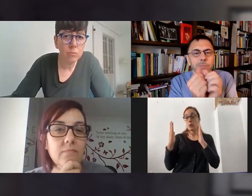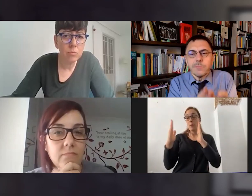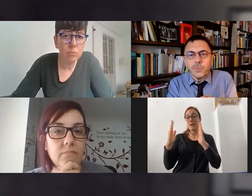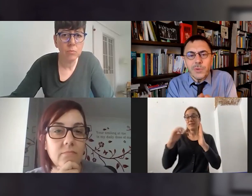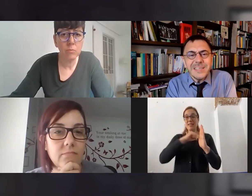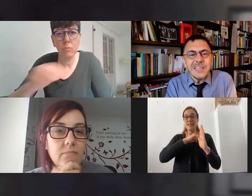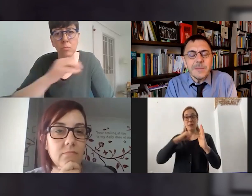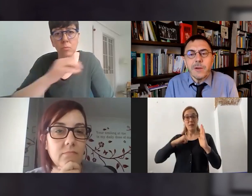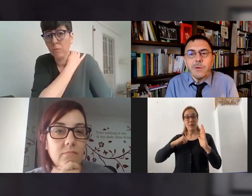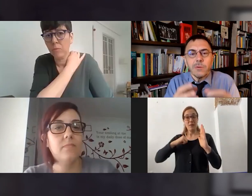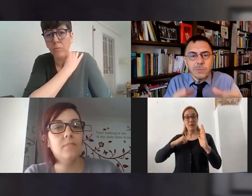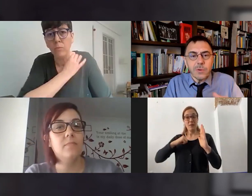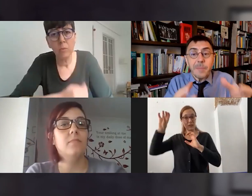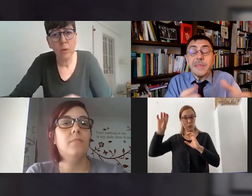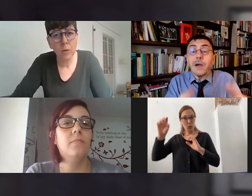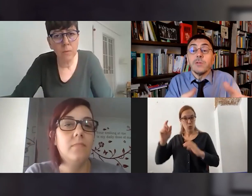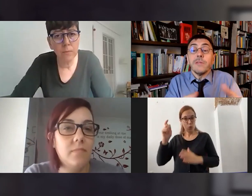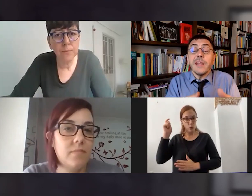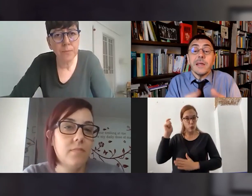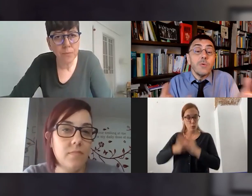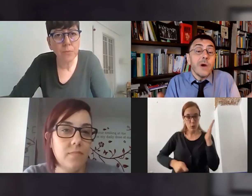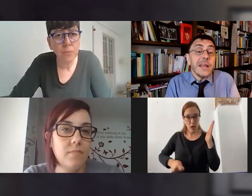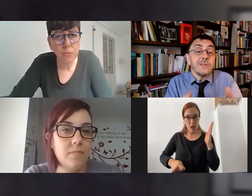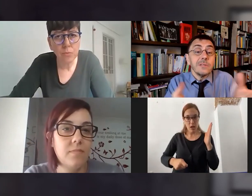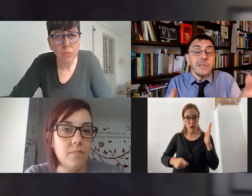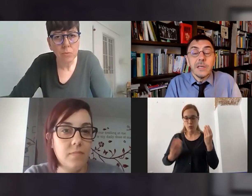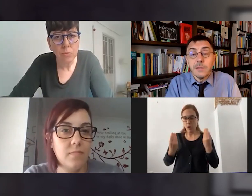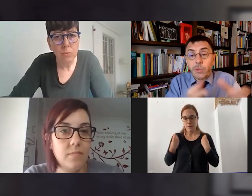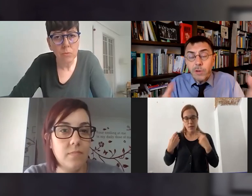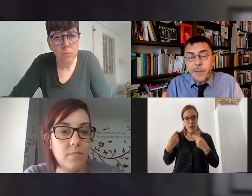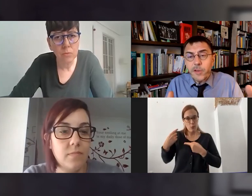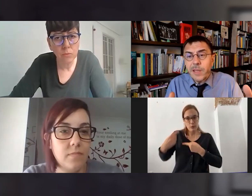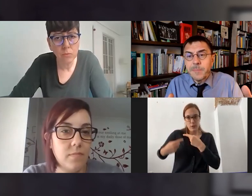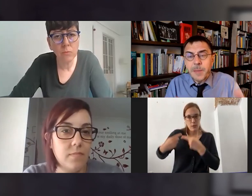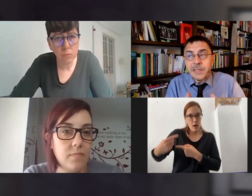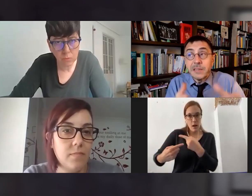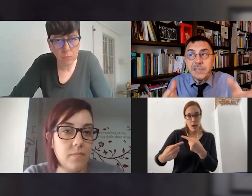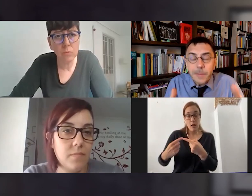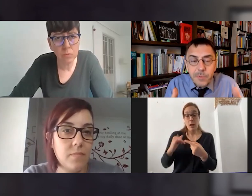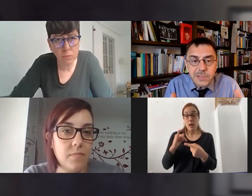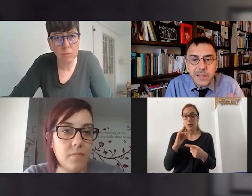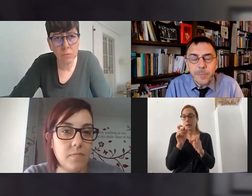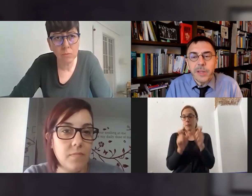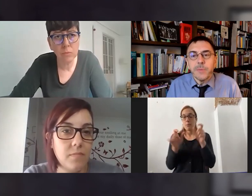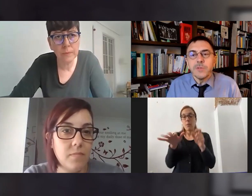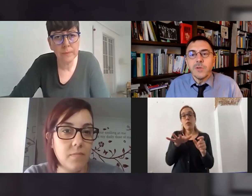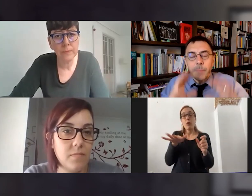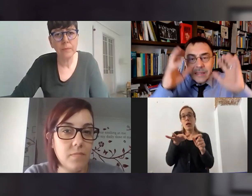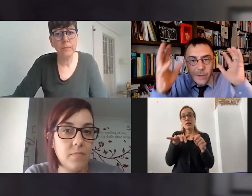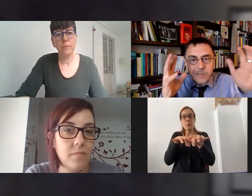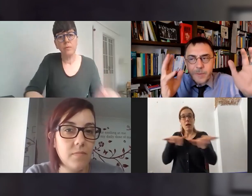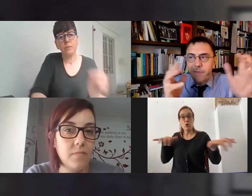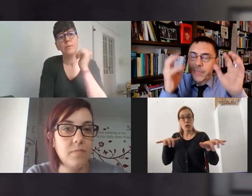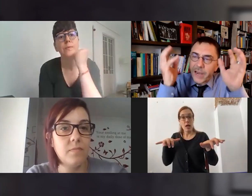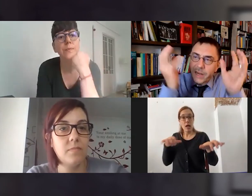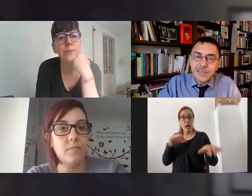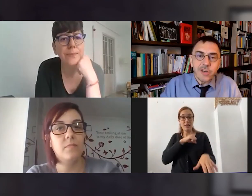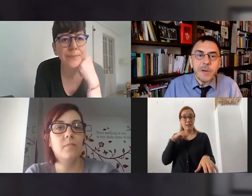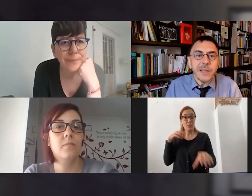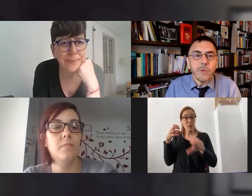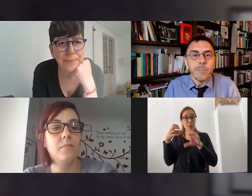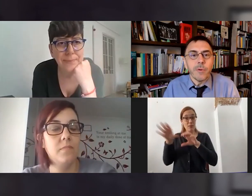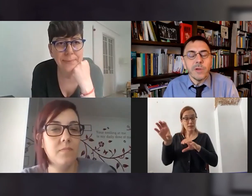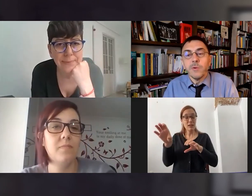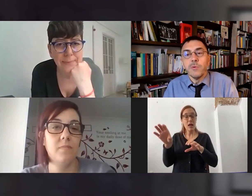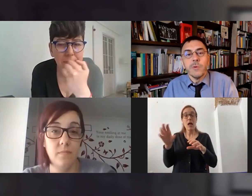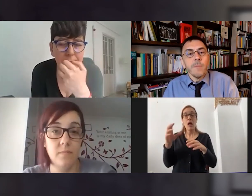sido durísima, ¿no?, con la vida cotidiana en lugares donde hay una mayoría independentista, pues ser de Podemos, ¿no?, y plantear una España federal se